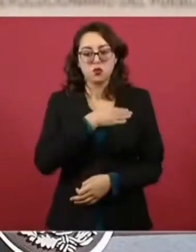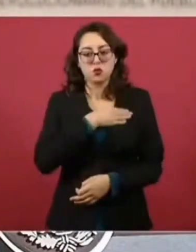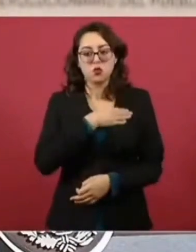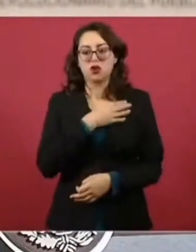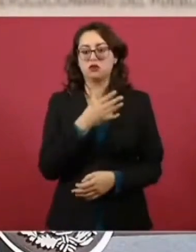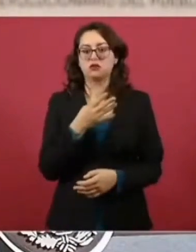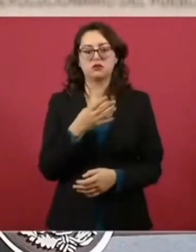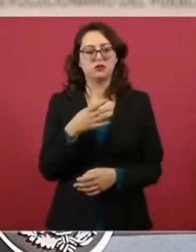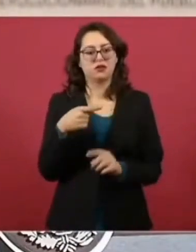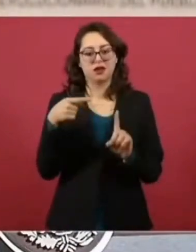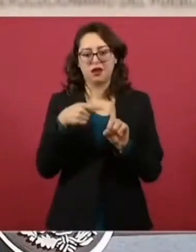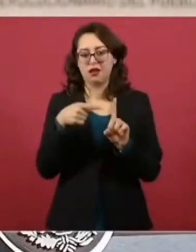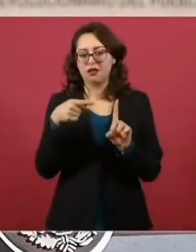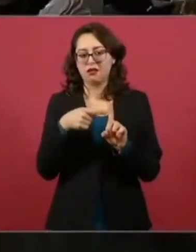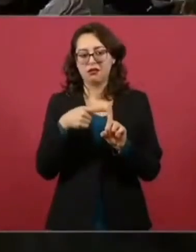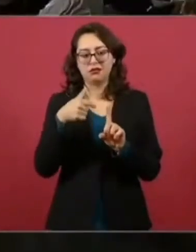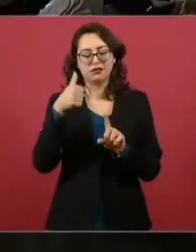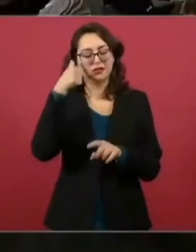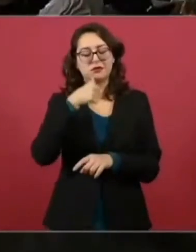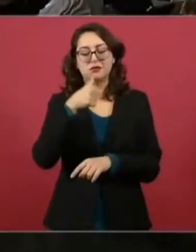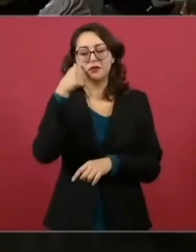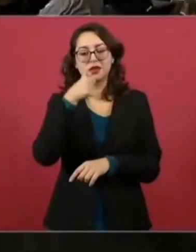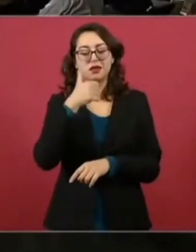partidario de la libertad,